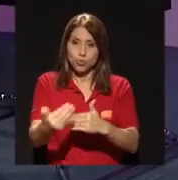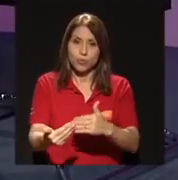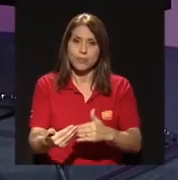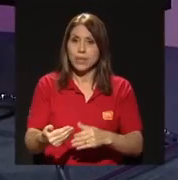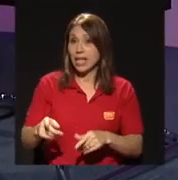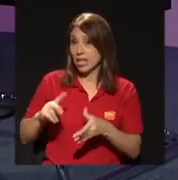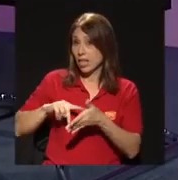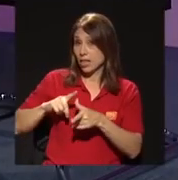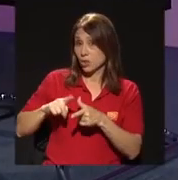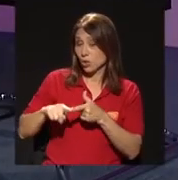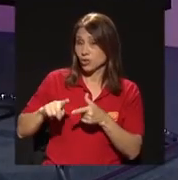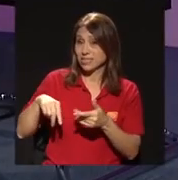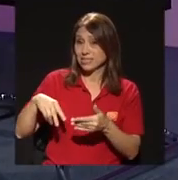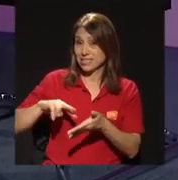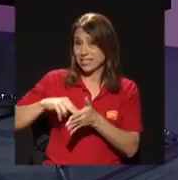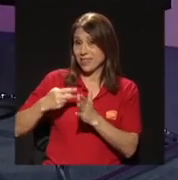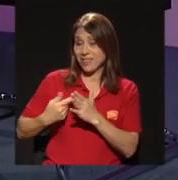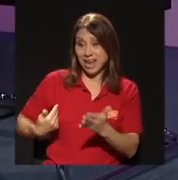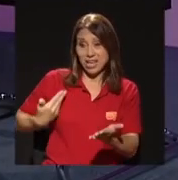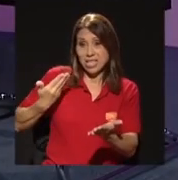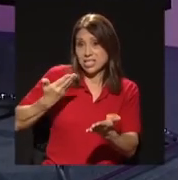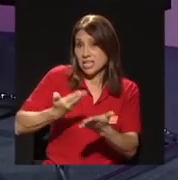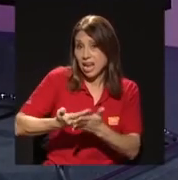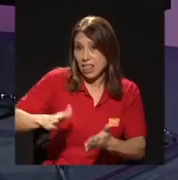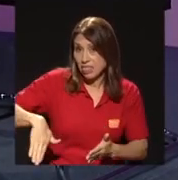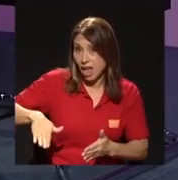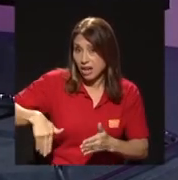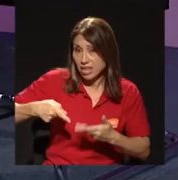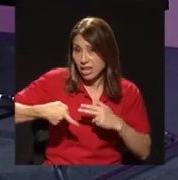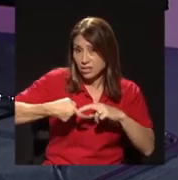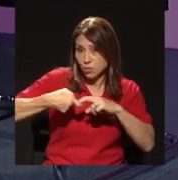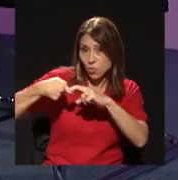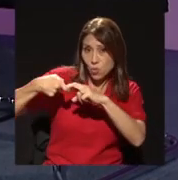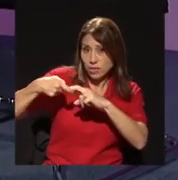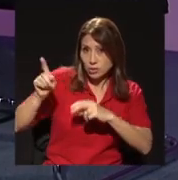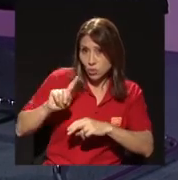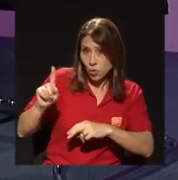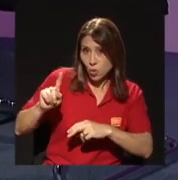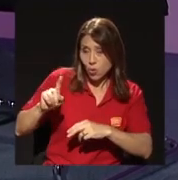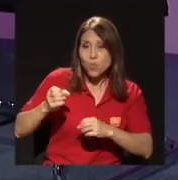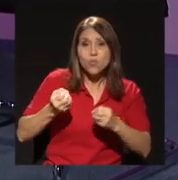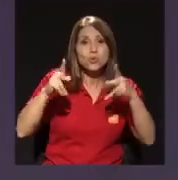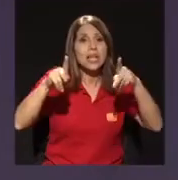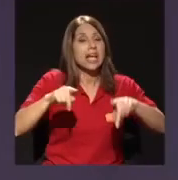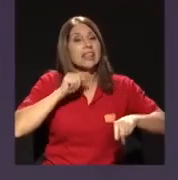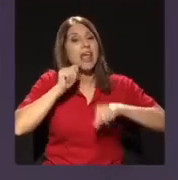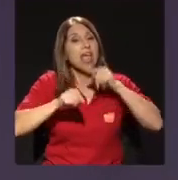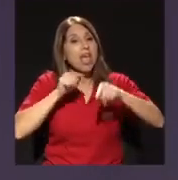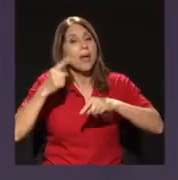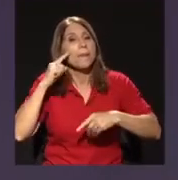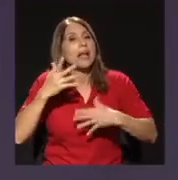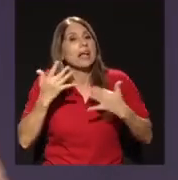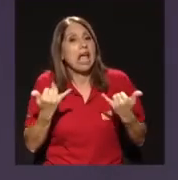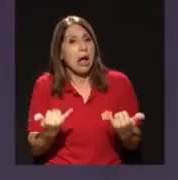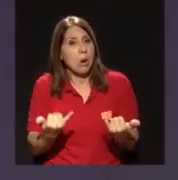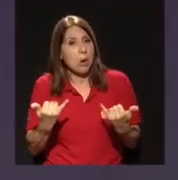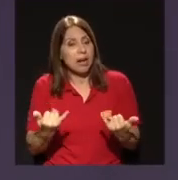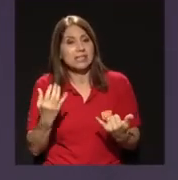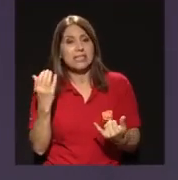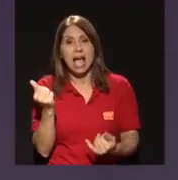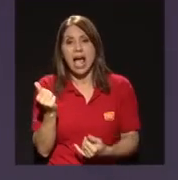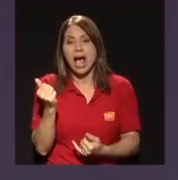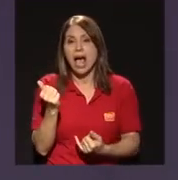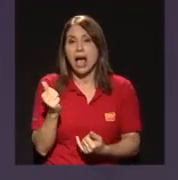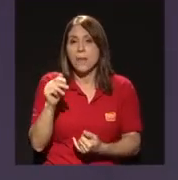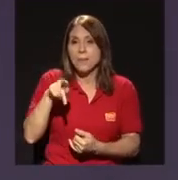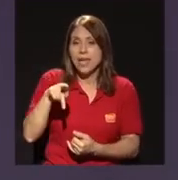tarde entonces las grúas, porque parte de algunas críticas es que ¿para qué ahora si ya APM Terminals ingresa? Pues no, pronto. Nosotros por lo menos de